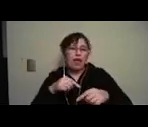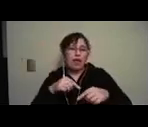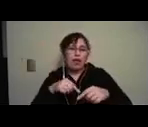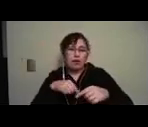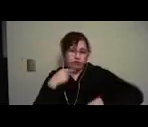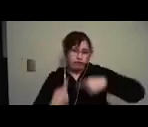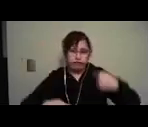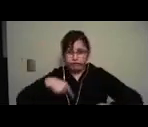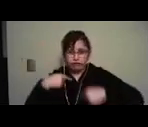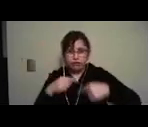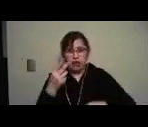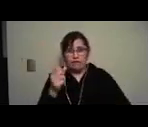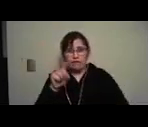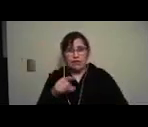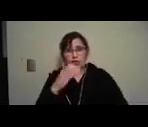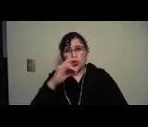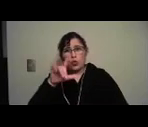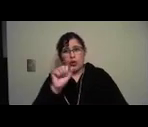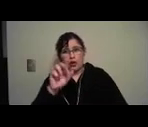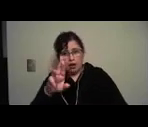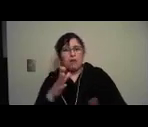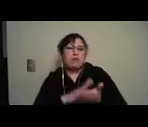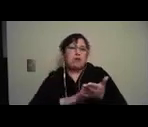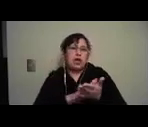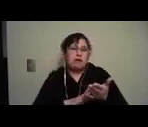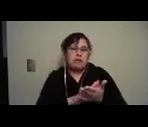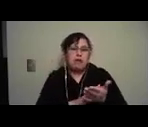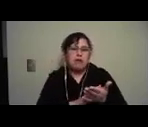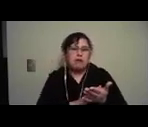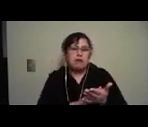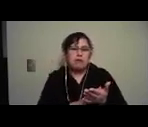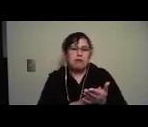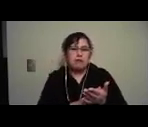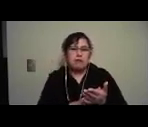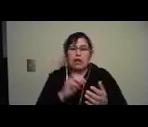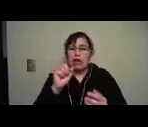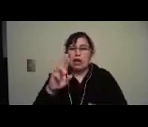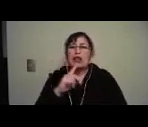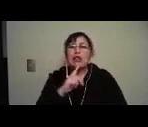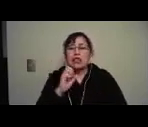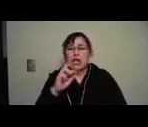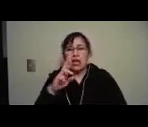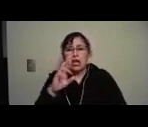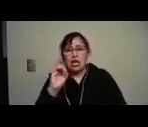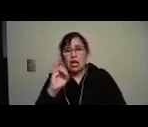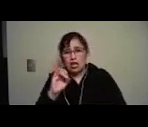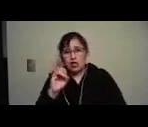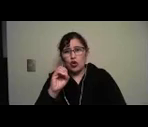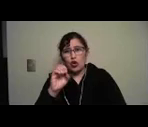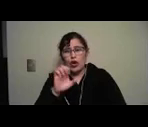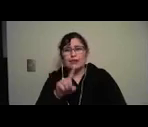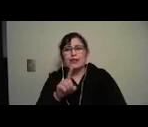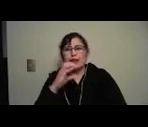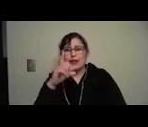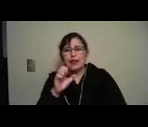asociado a, por ejemplo, arteriosclerosis o algún infarto algún infarto cerebral, ya, desde